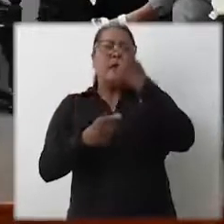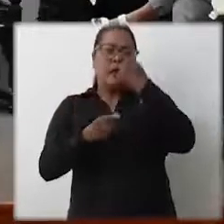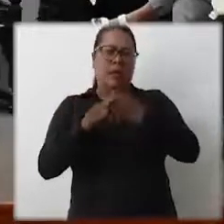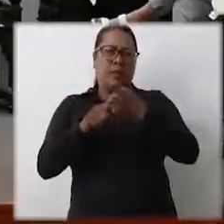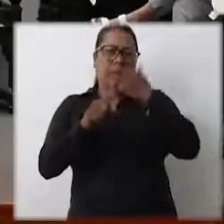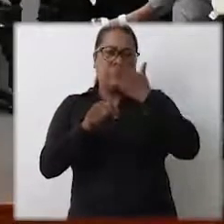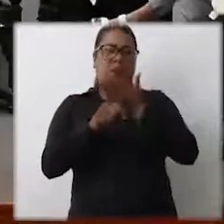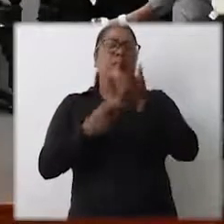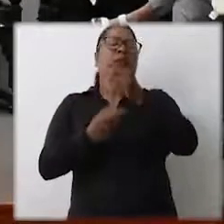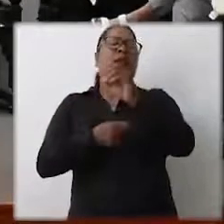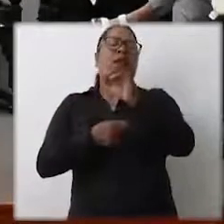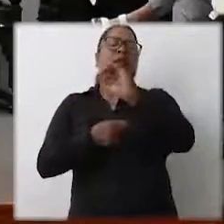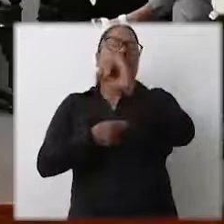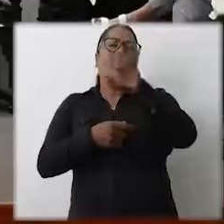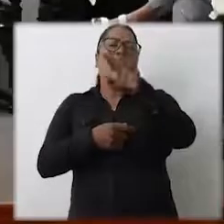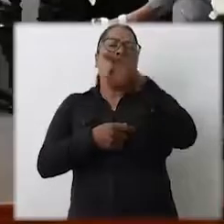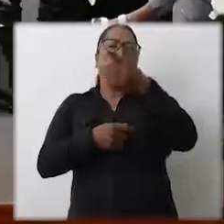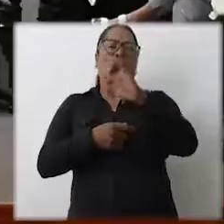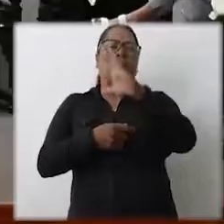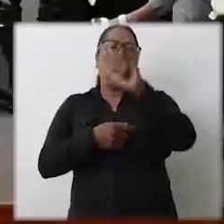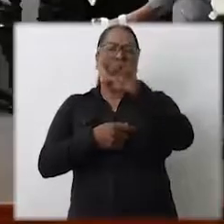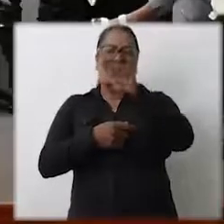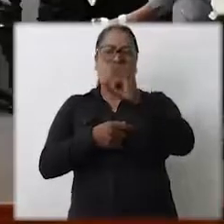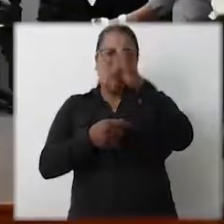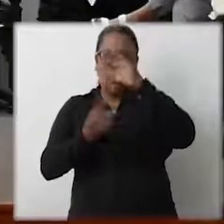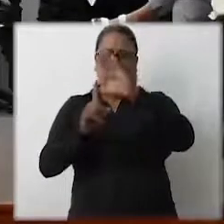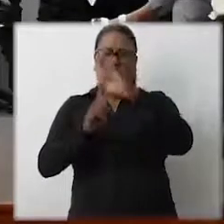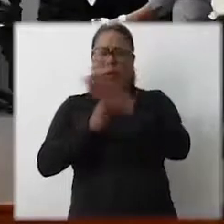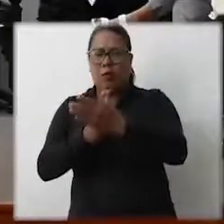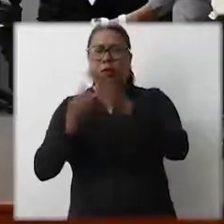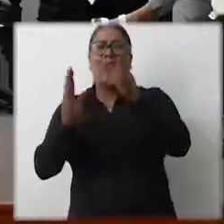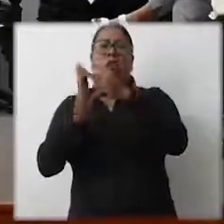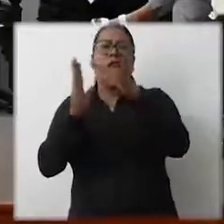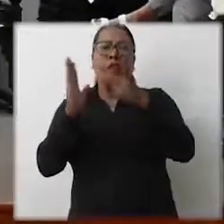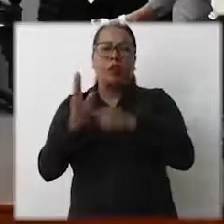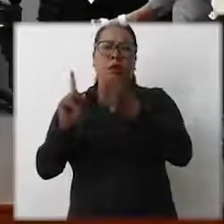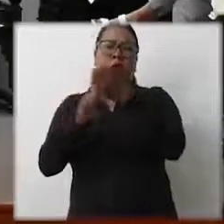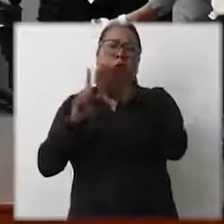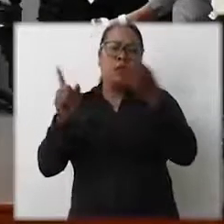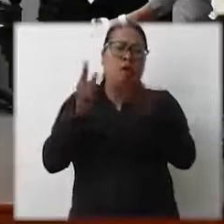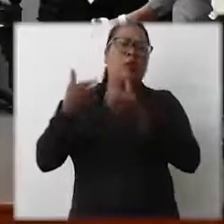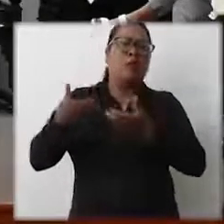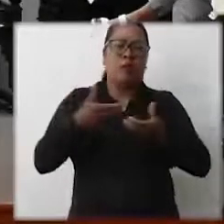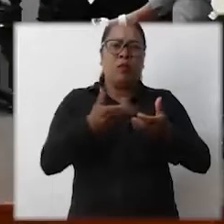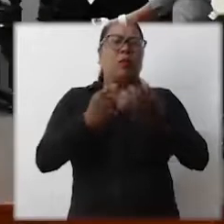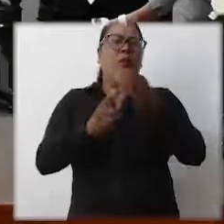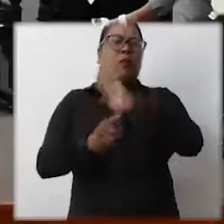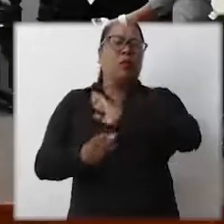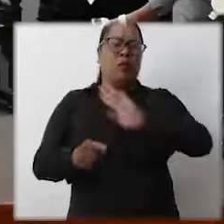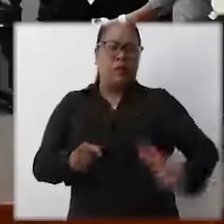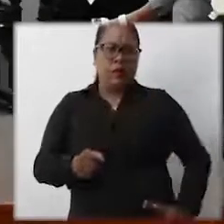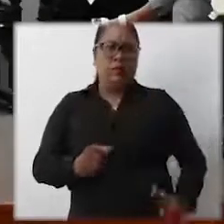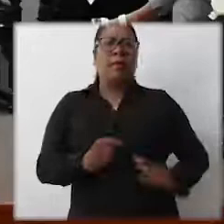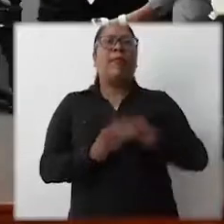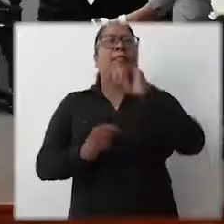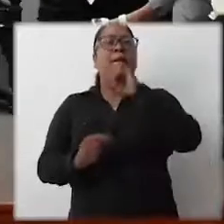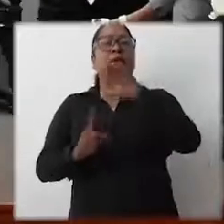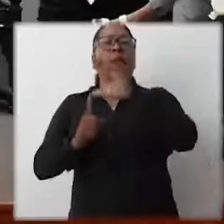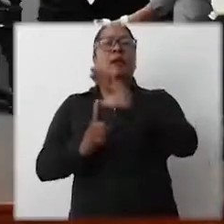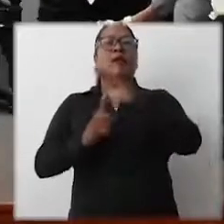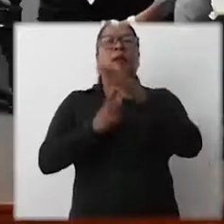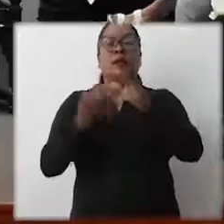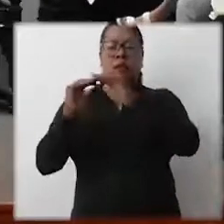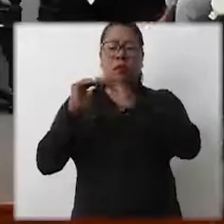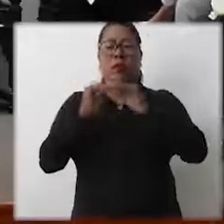votación económica, se pregunta si es de aprobarse que el punto de acuerdo suscrito por el síndico municipal Jorge Castro